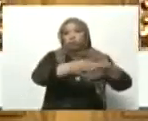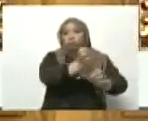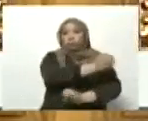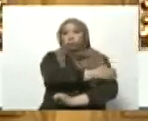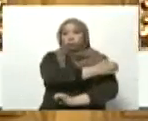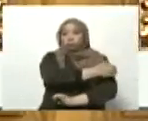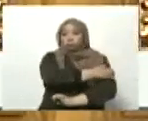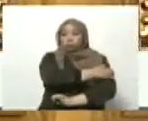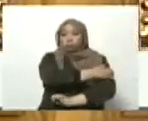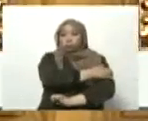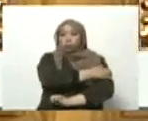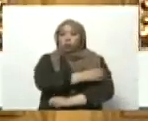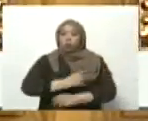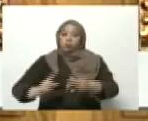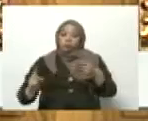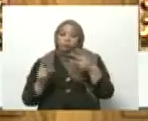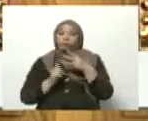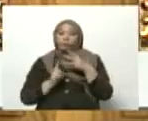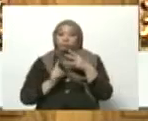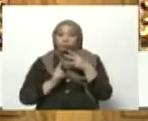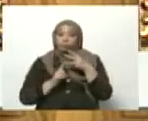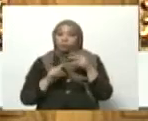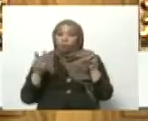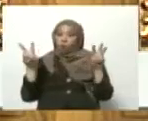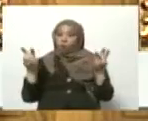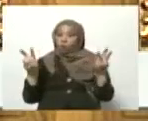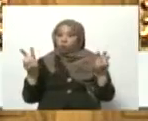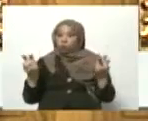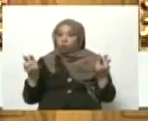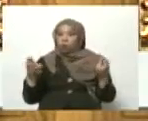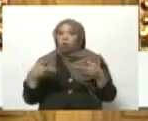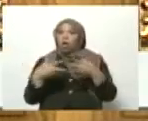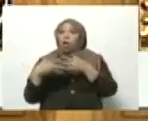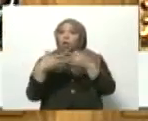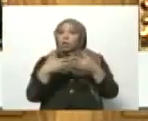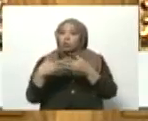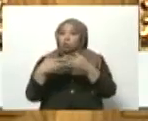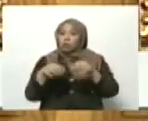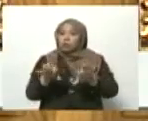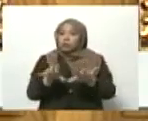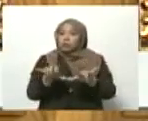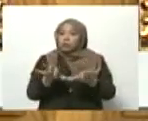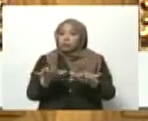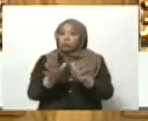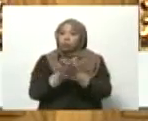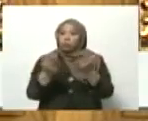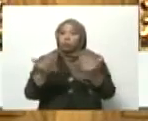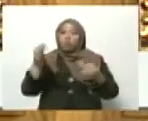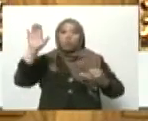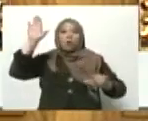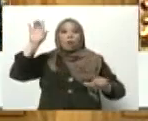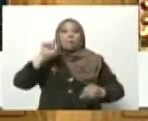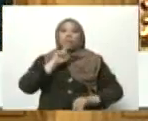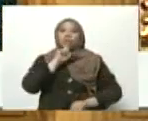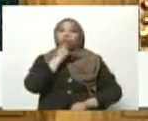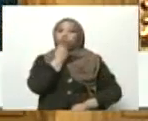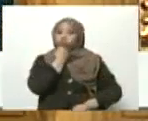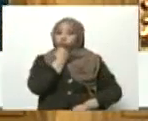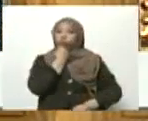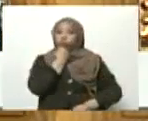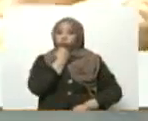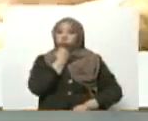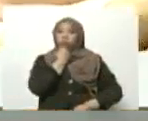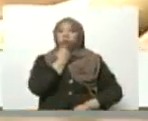tercero, el que ustedes ya quizás más conocen, más reciente, el del señor Mark Esper, el libro Un juramento sagrado, que fue publicado hace